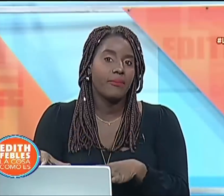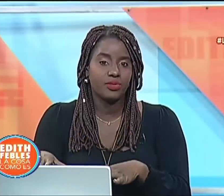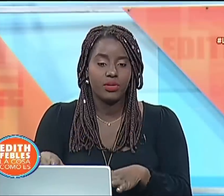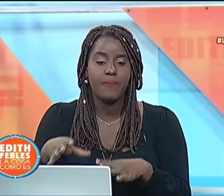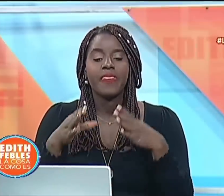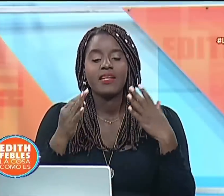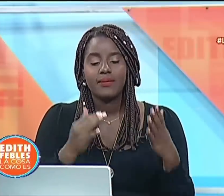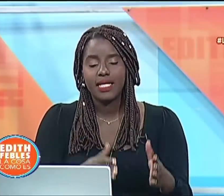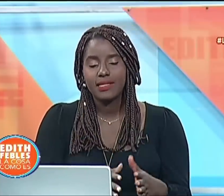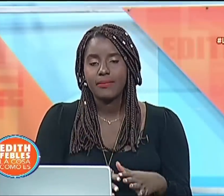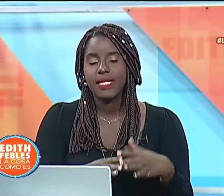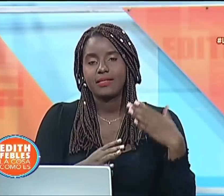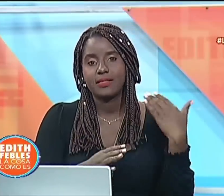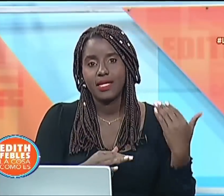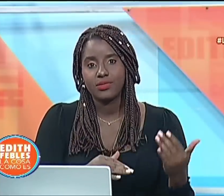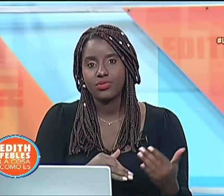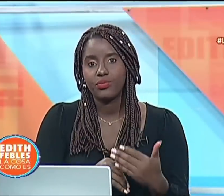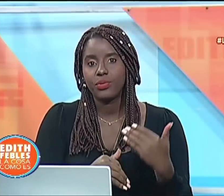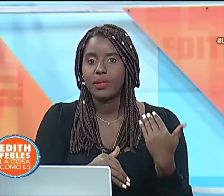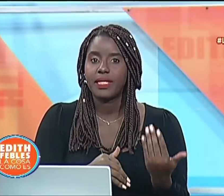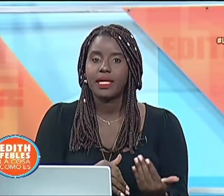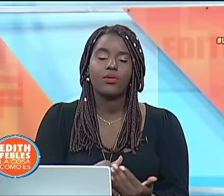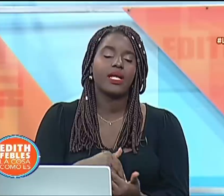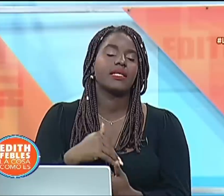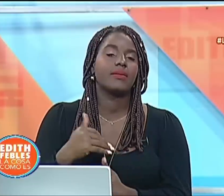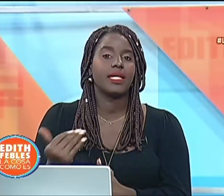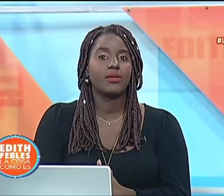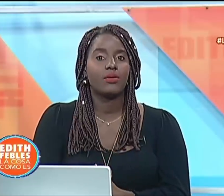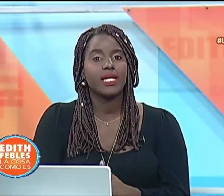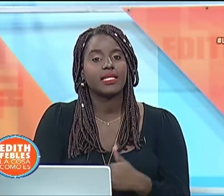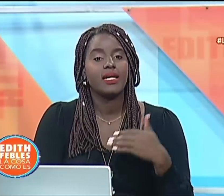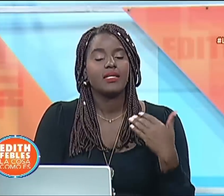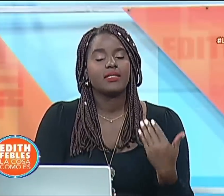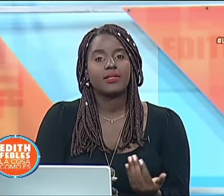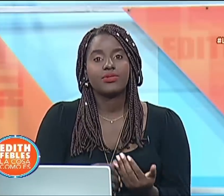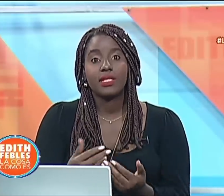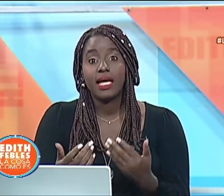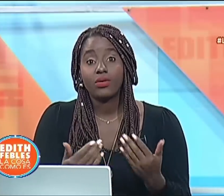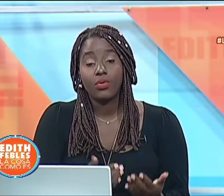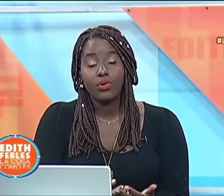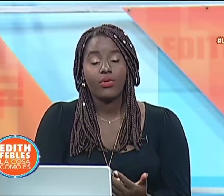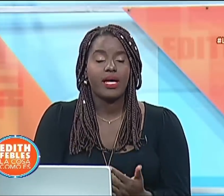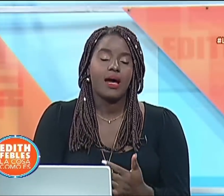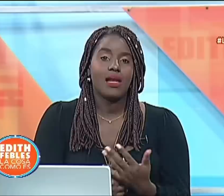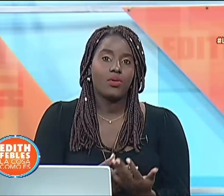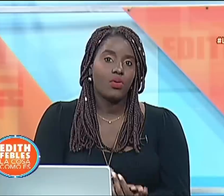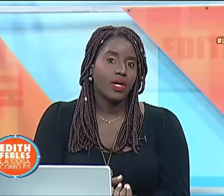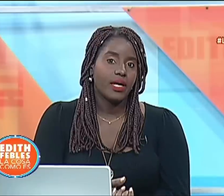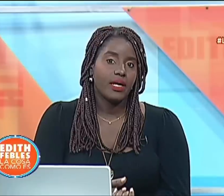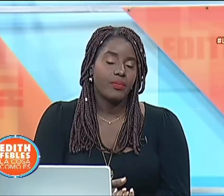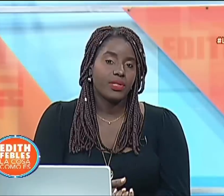a la persona. Se va a determinar si esto se obtuvo de manera correcta, de manera incorrecta, si está sustentado o no.